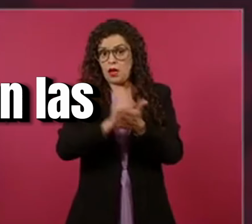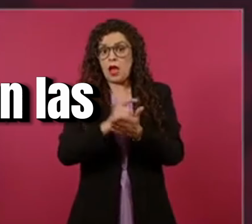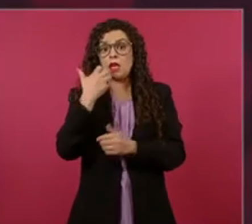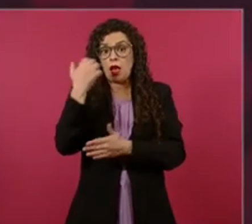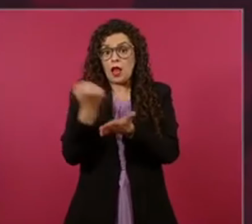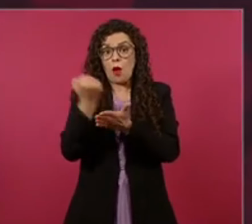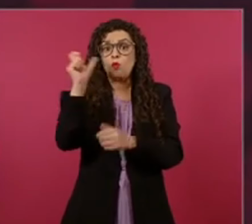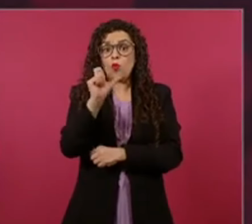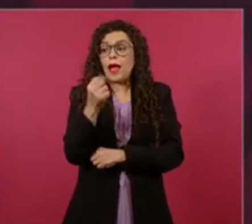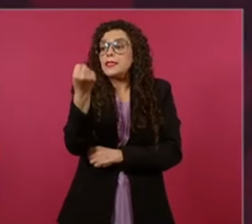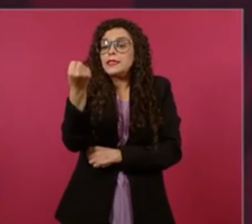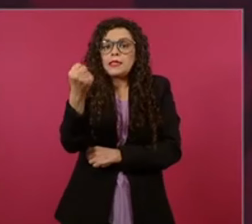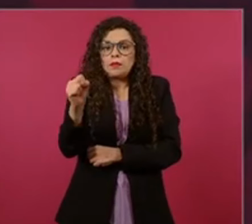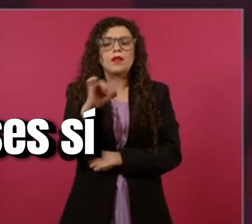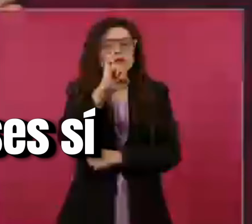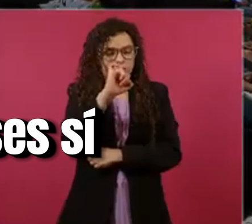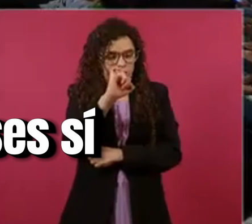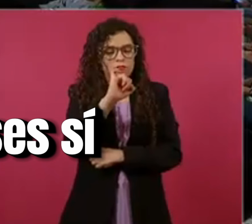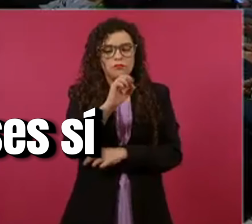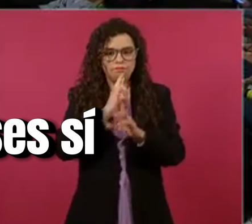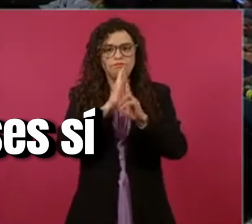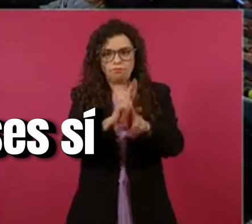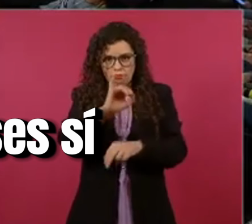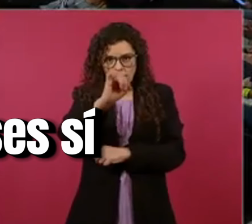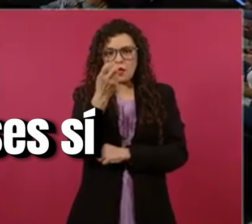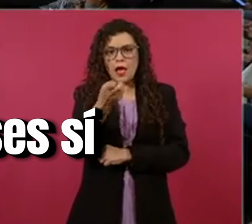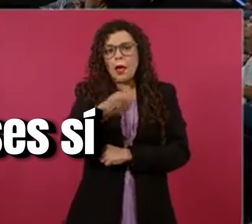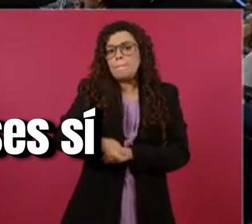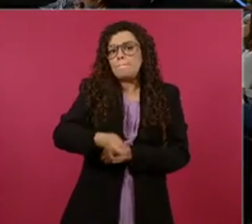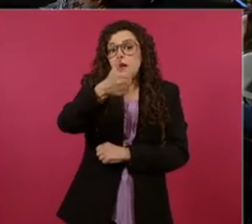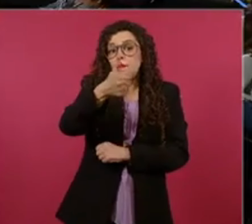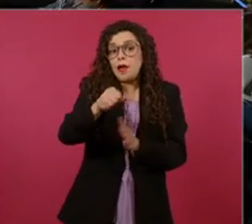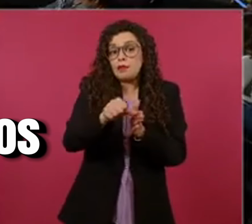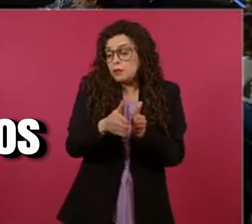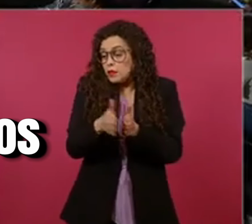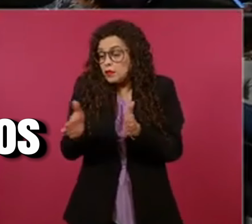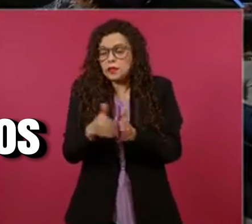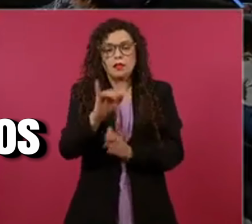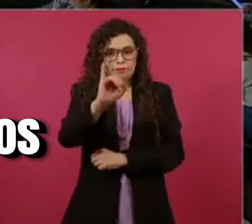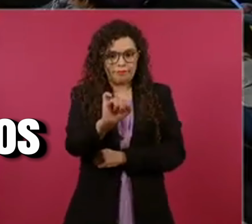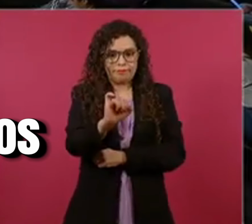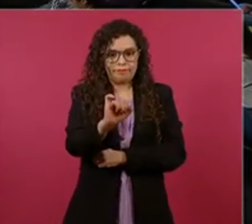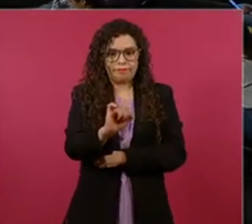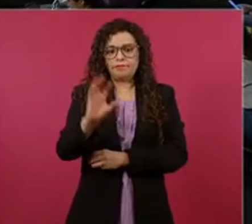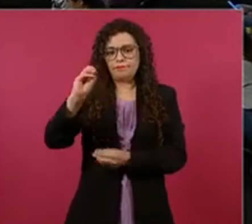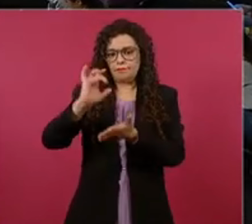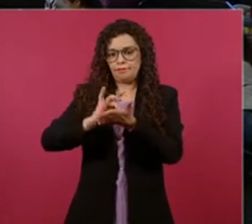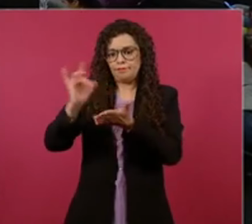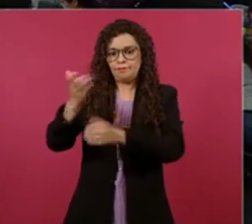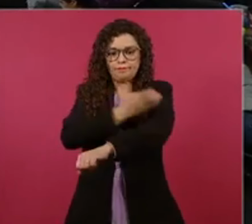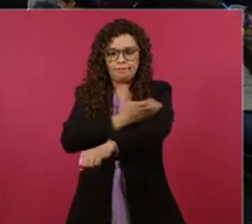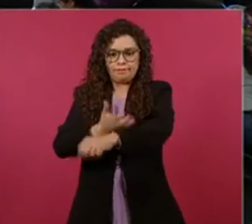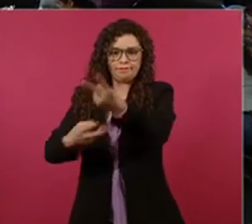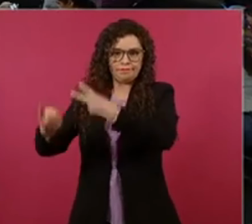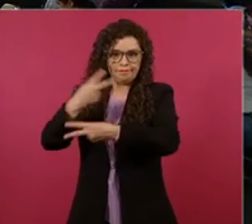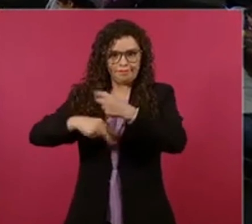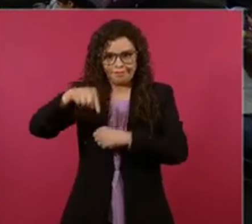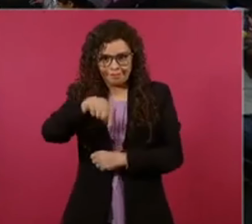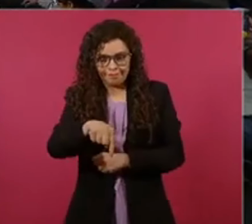serían las primeras. Las primeras, sí. O por lo menos en los primeros meses, sí. Gracias por su presencia, compañeros.